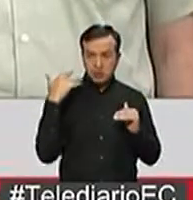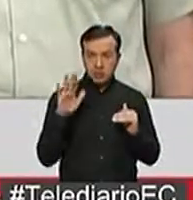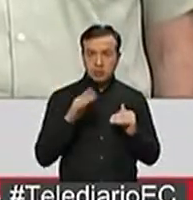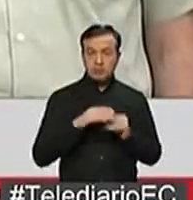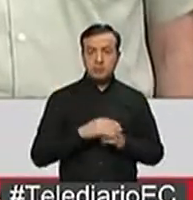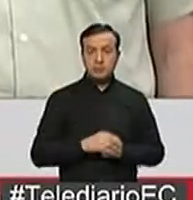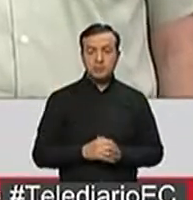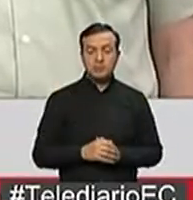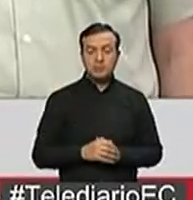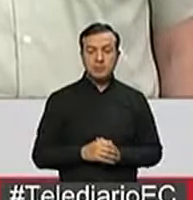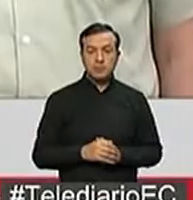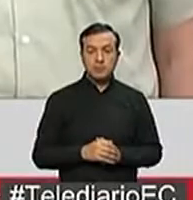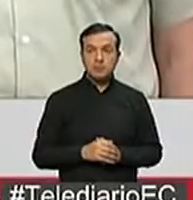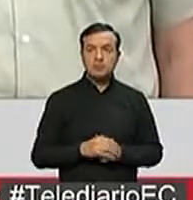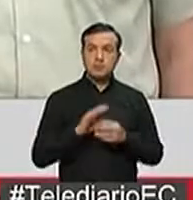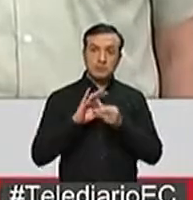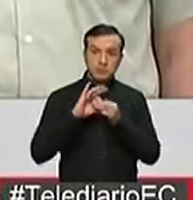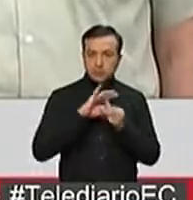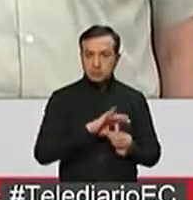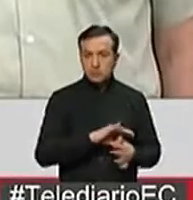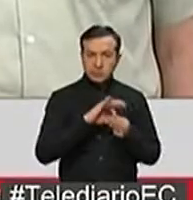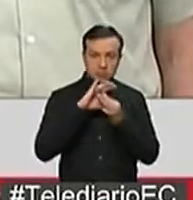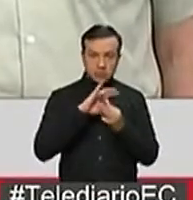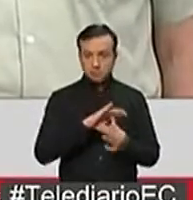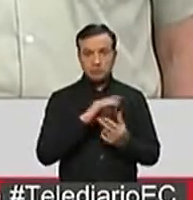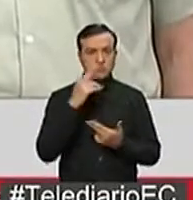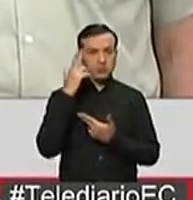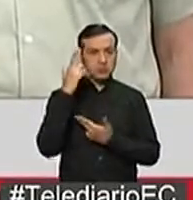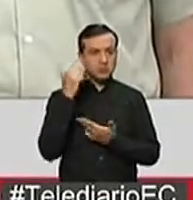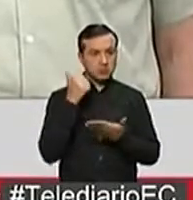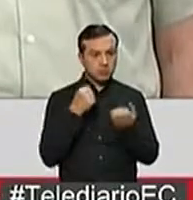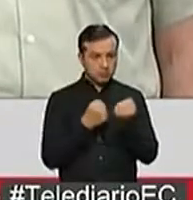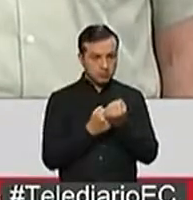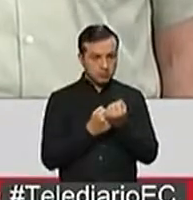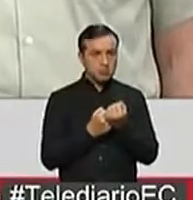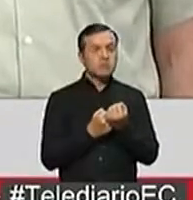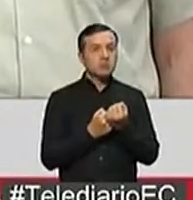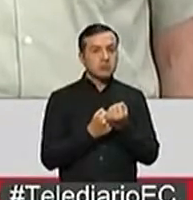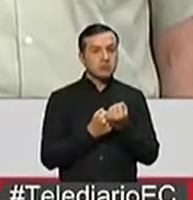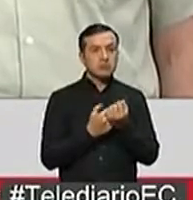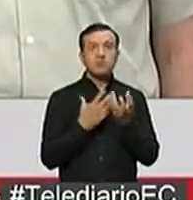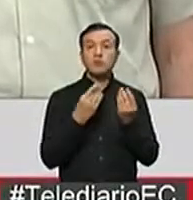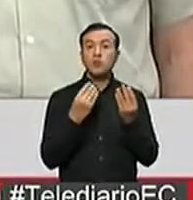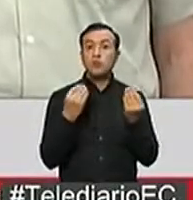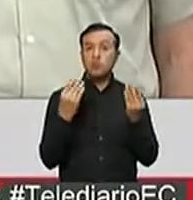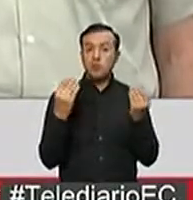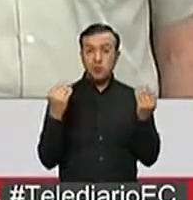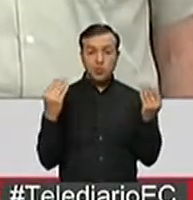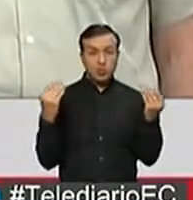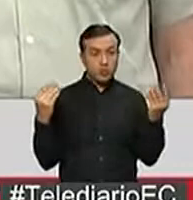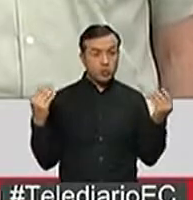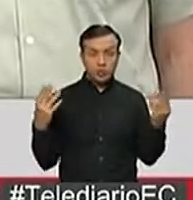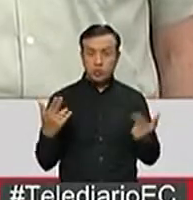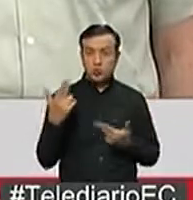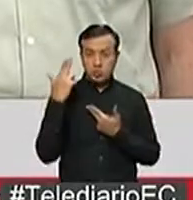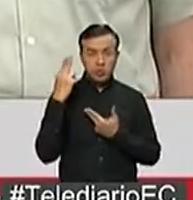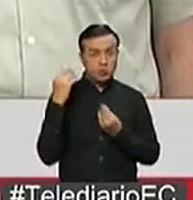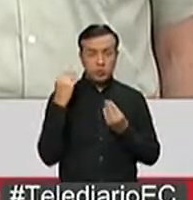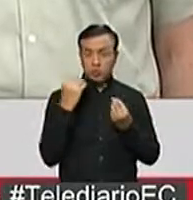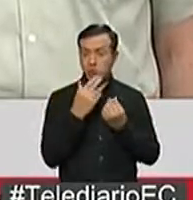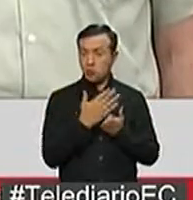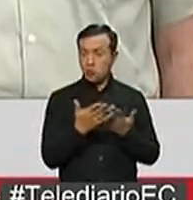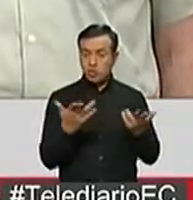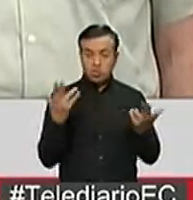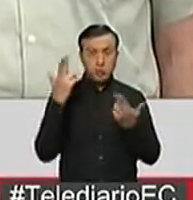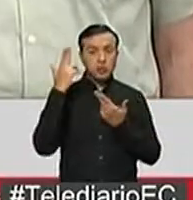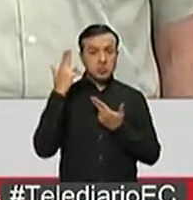nosotros. Esta colaboración militar va a permitir liberar a un número muy significativo de carabineros